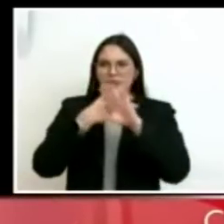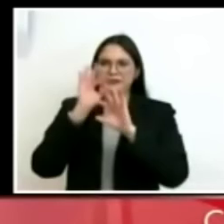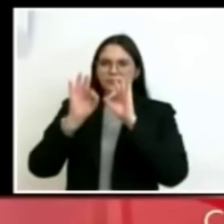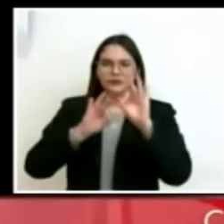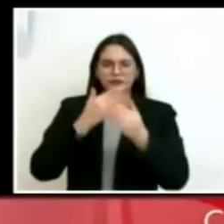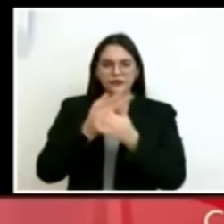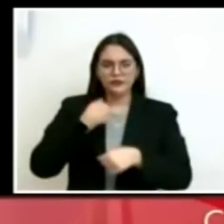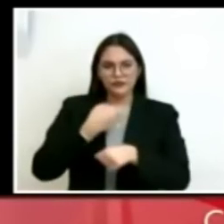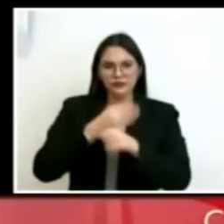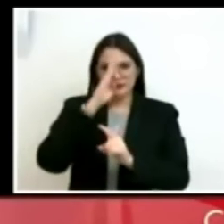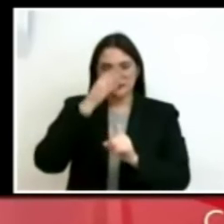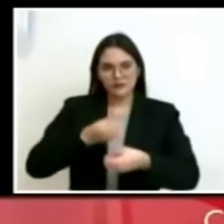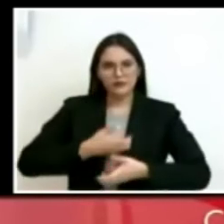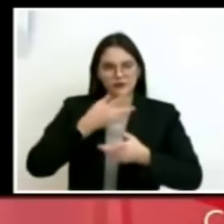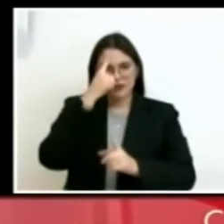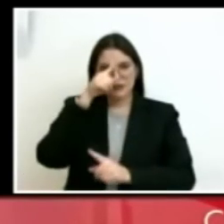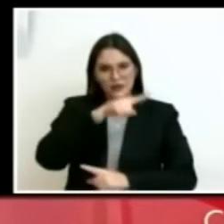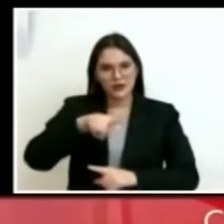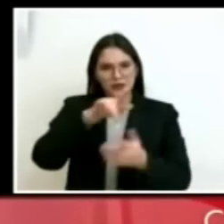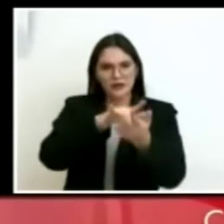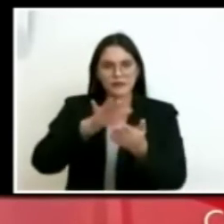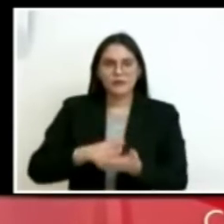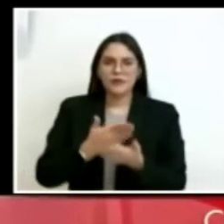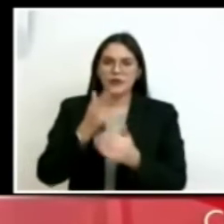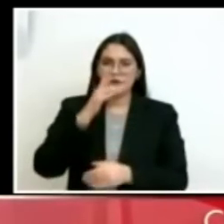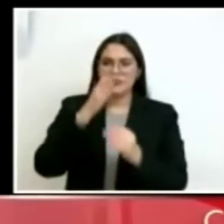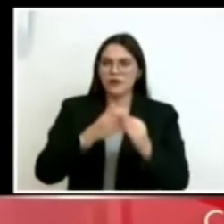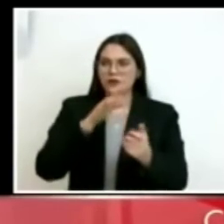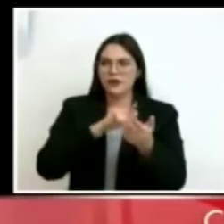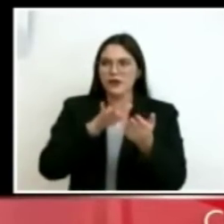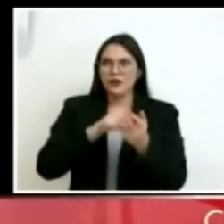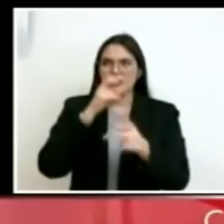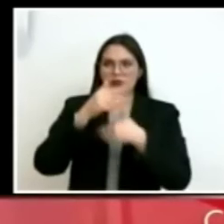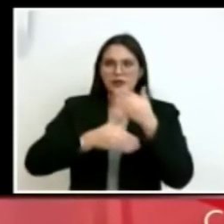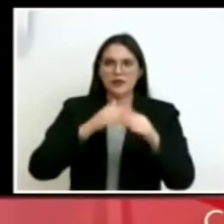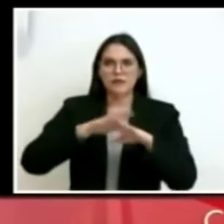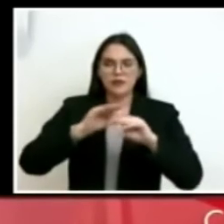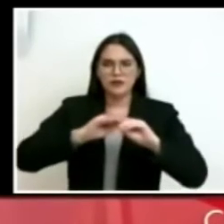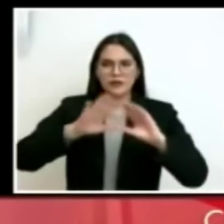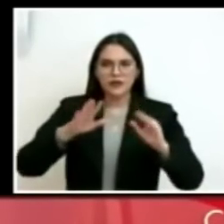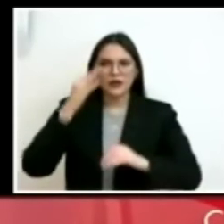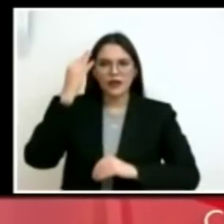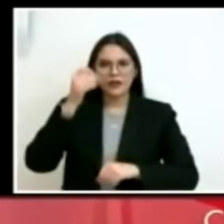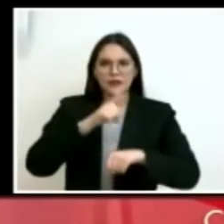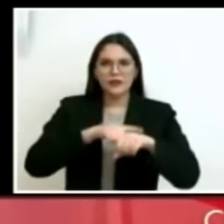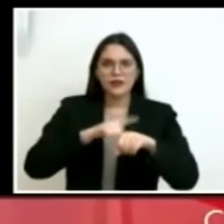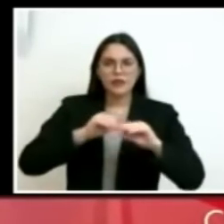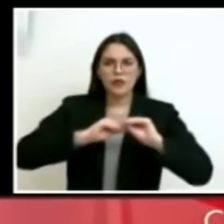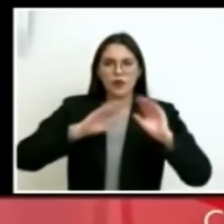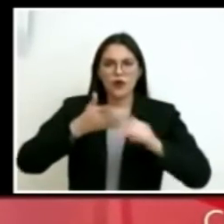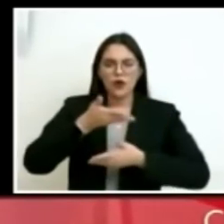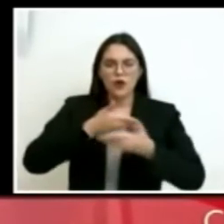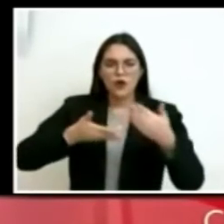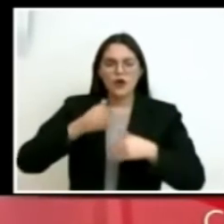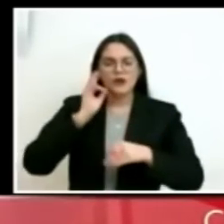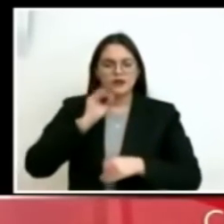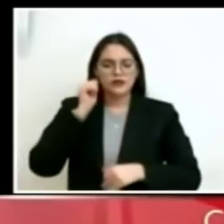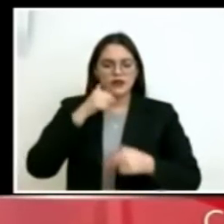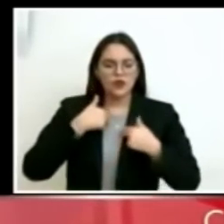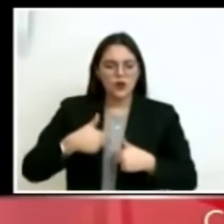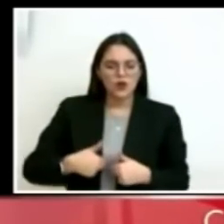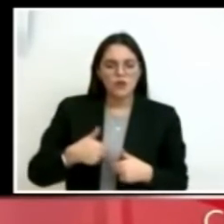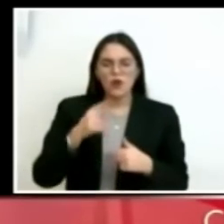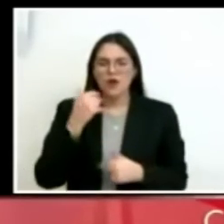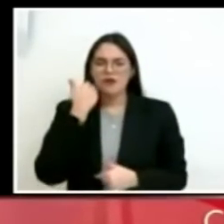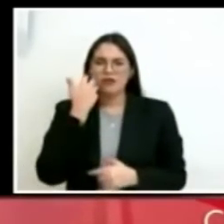ustedes. Por fin, estamos avanzando a un sistema de justicia con claridad, con reglas, con tiempos, con transparencia, humanista, sin privilegios,